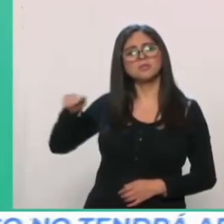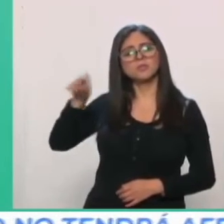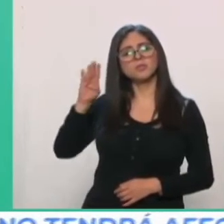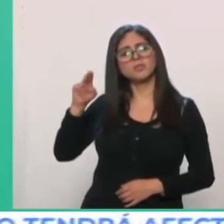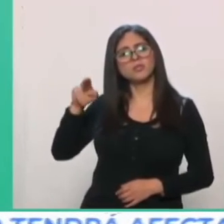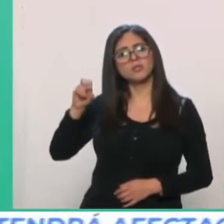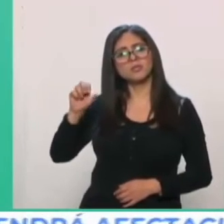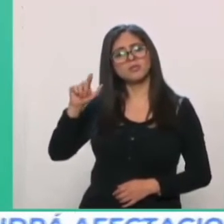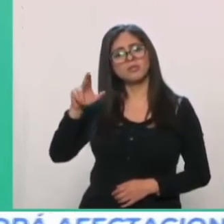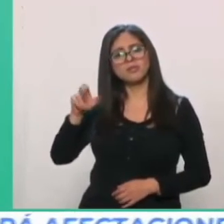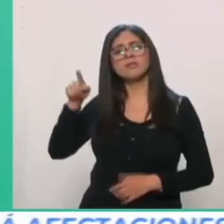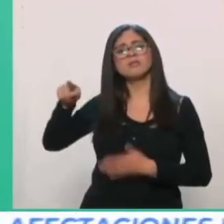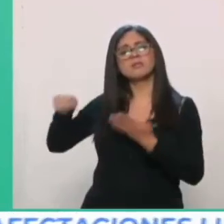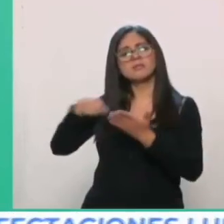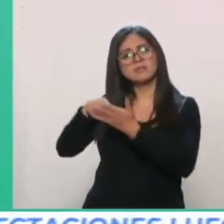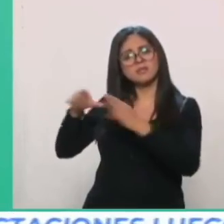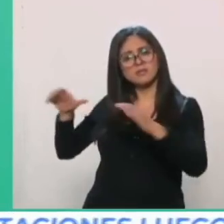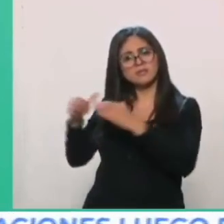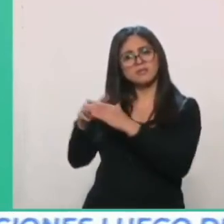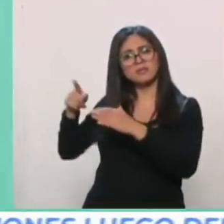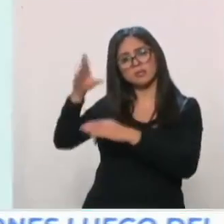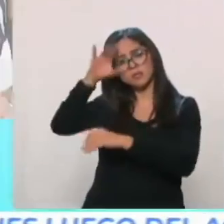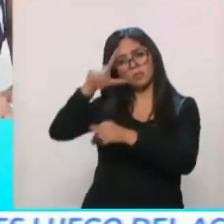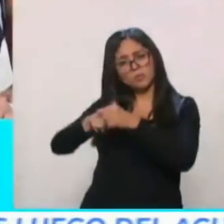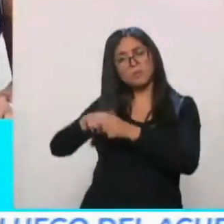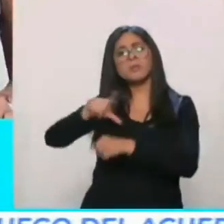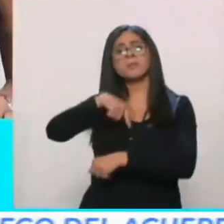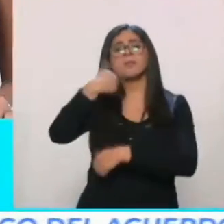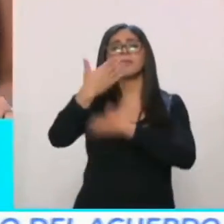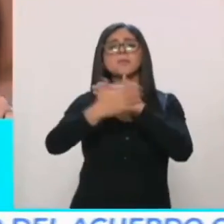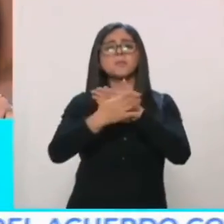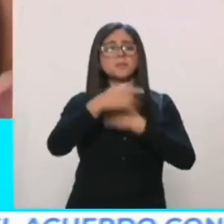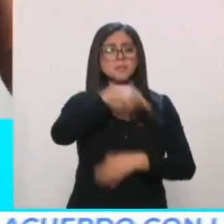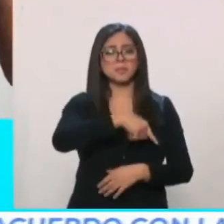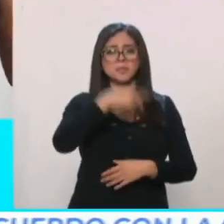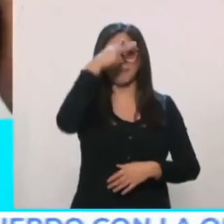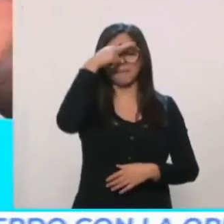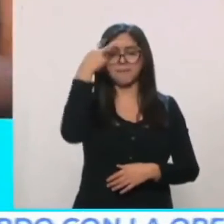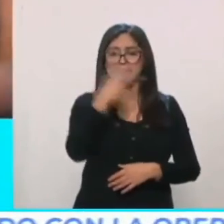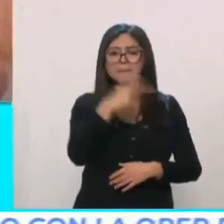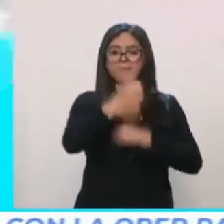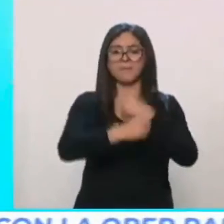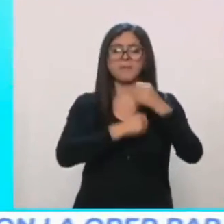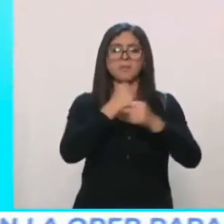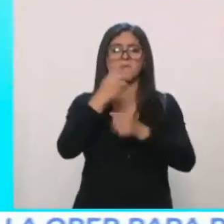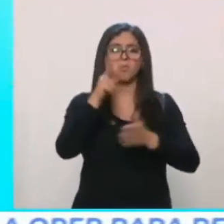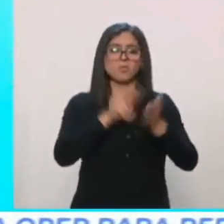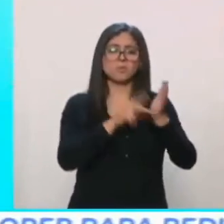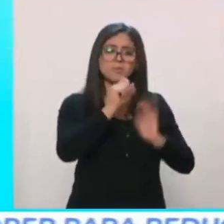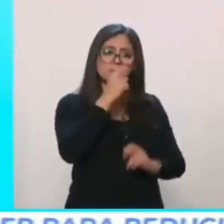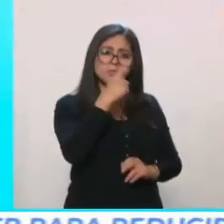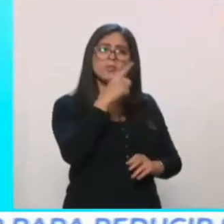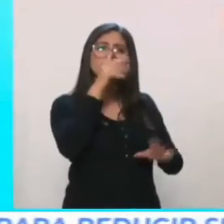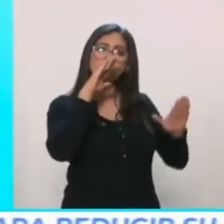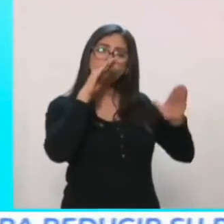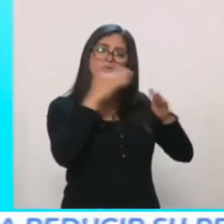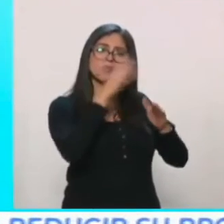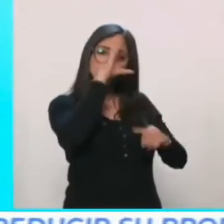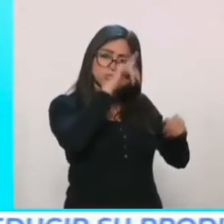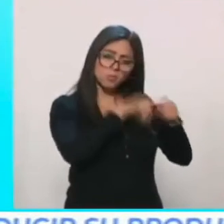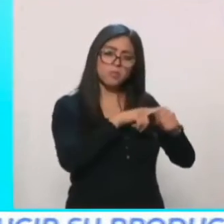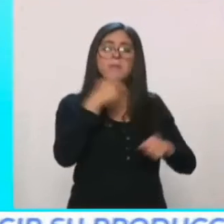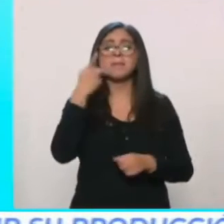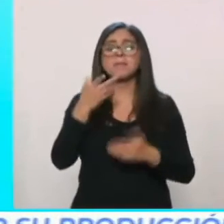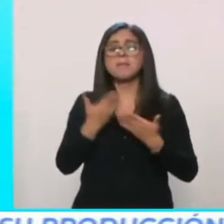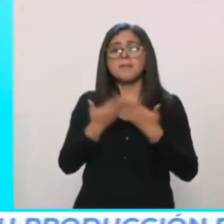las culturas. La Ciudad de México tendrá esta distinción para el año 2021, además de lo que se ofrece en ambas plataformas,